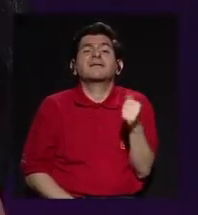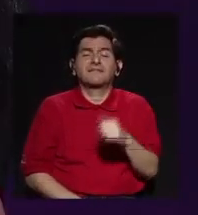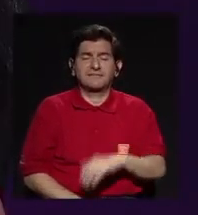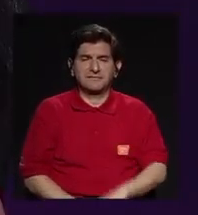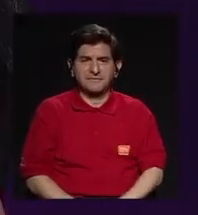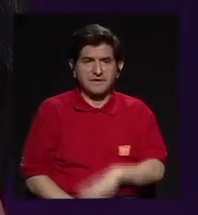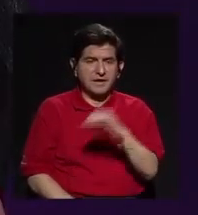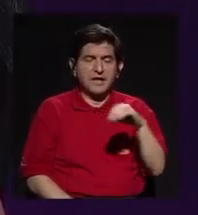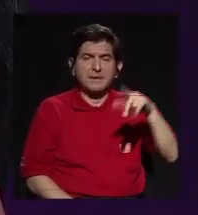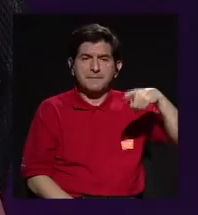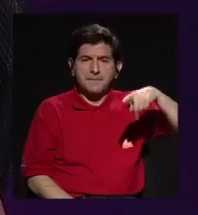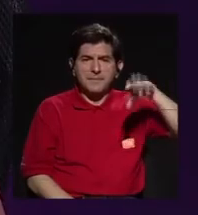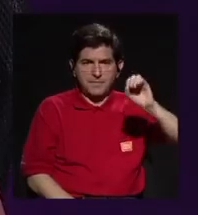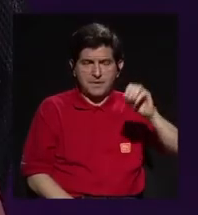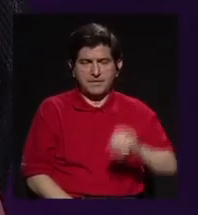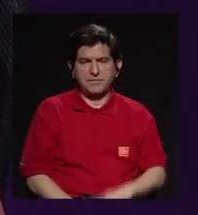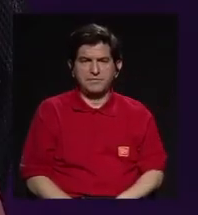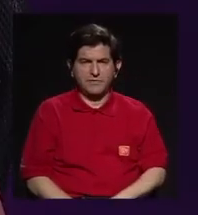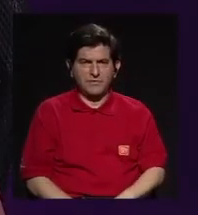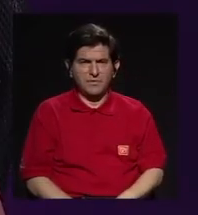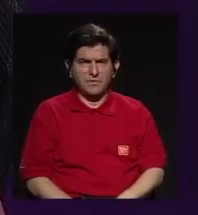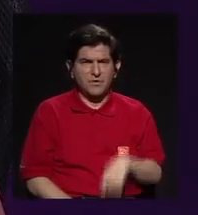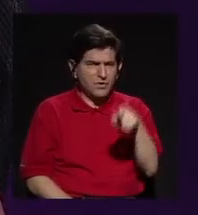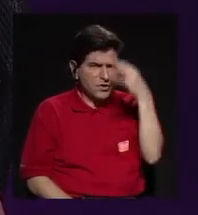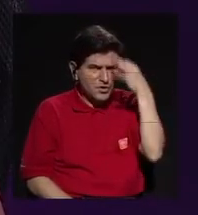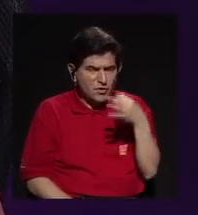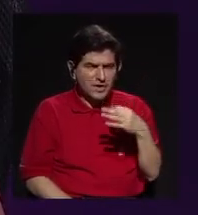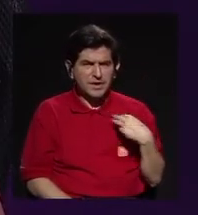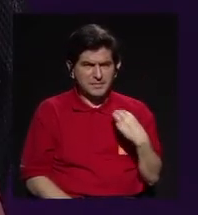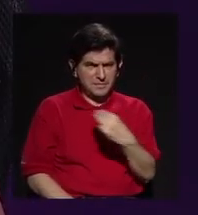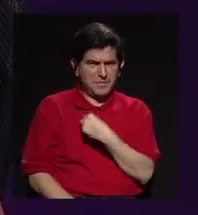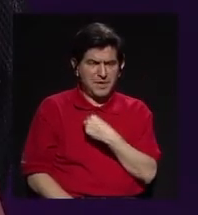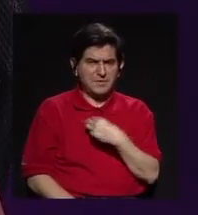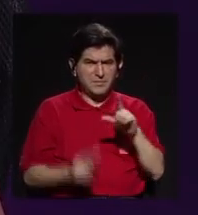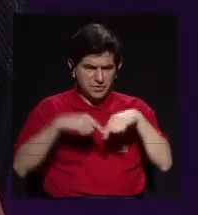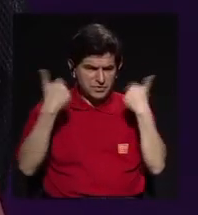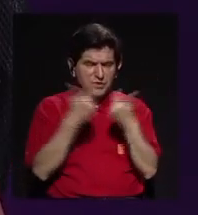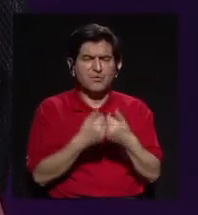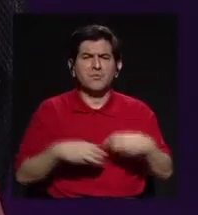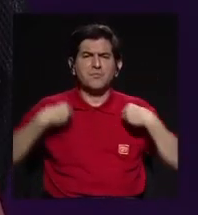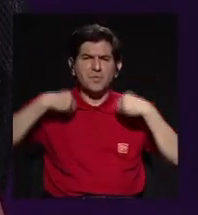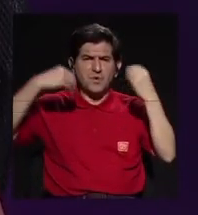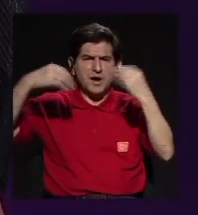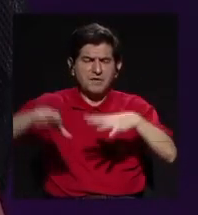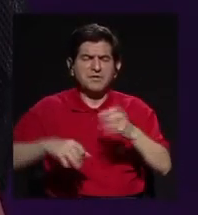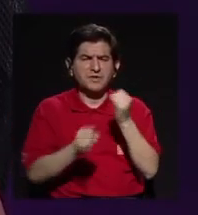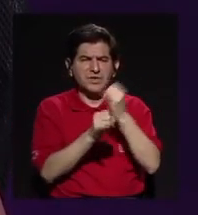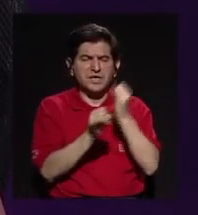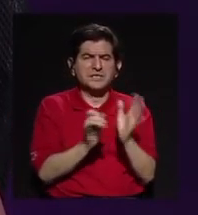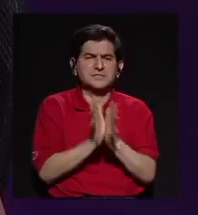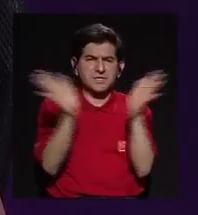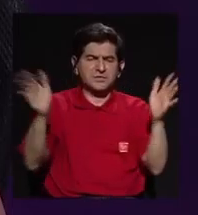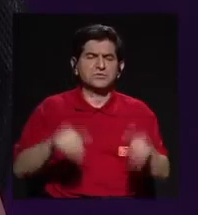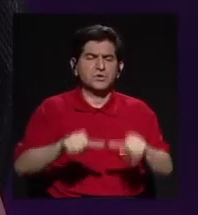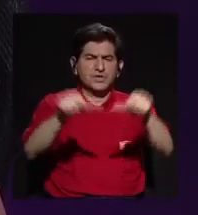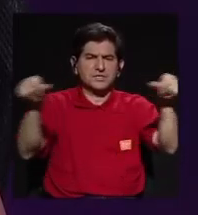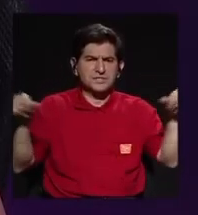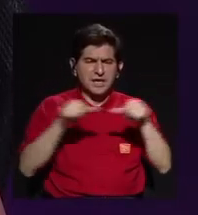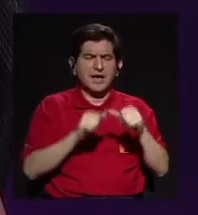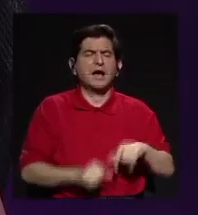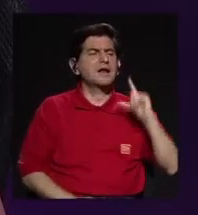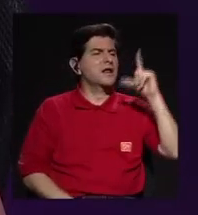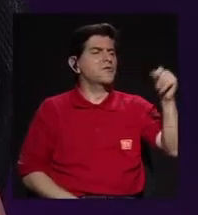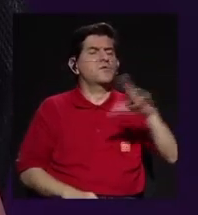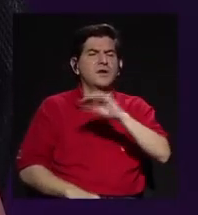luego don Pablo Ortiz pregunta, ¿no cree el panel que el abandono que tienen las instituciones públicas en las zonas costeras y rurales,